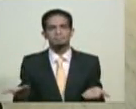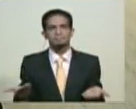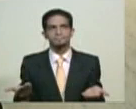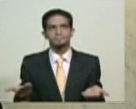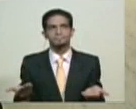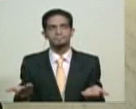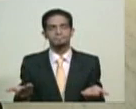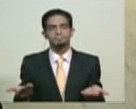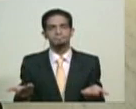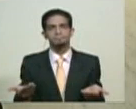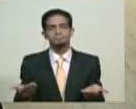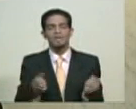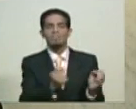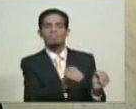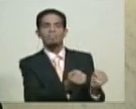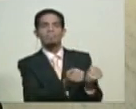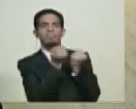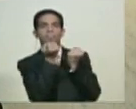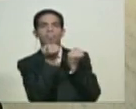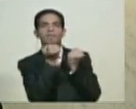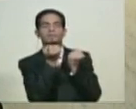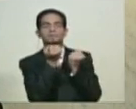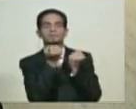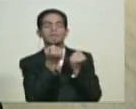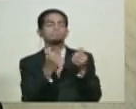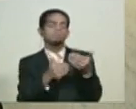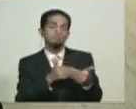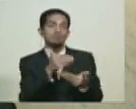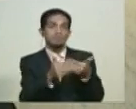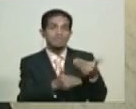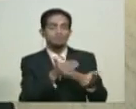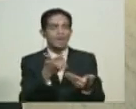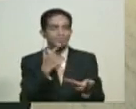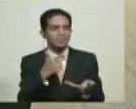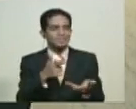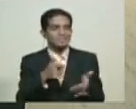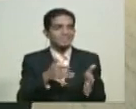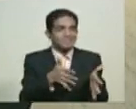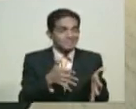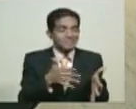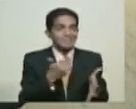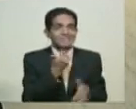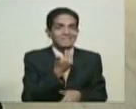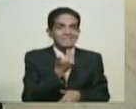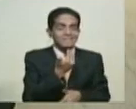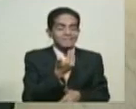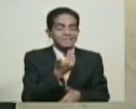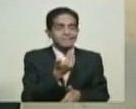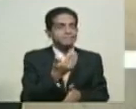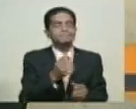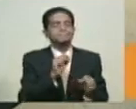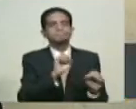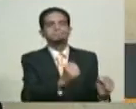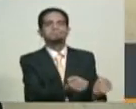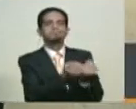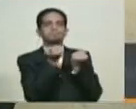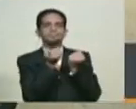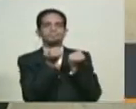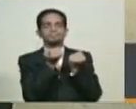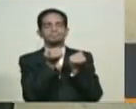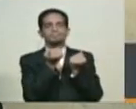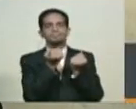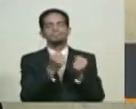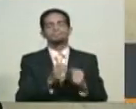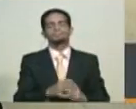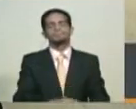y se echaba para atrás cualquier proceso natural donde pudimos haber fácilmente refinanciado la mitad, pateado la